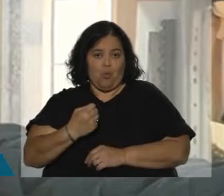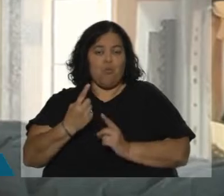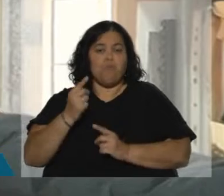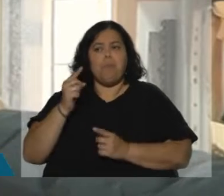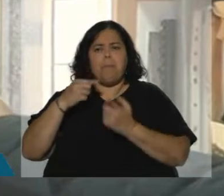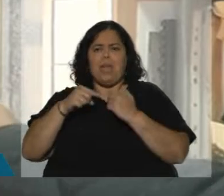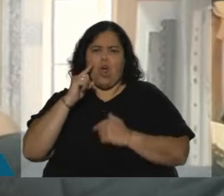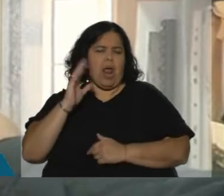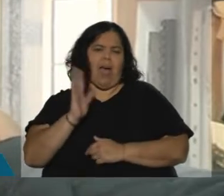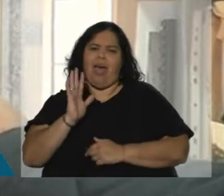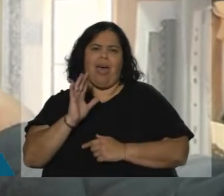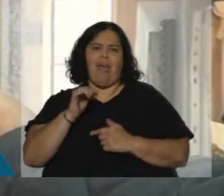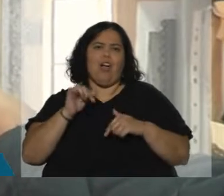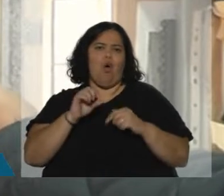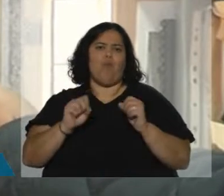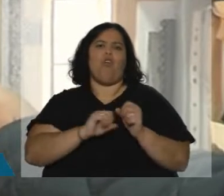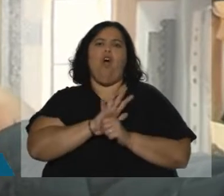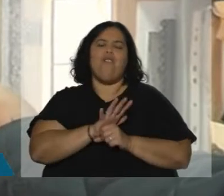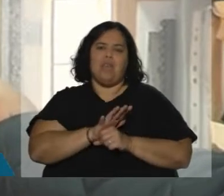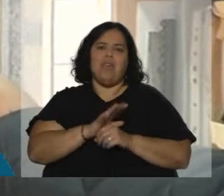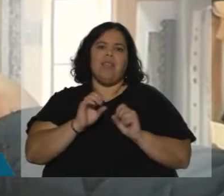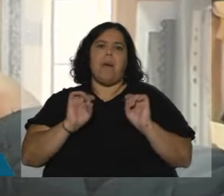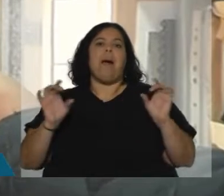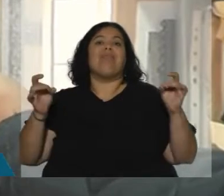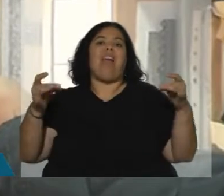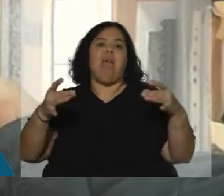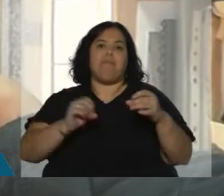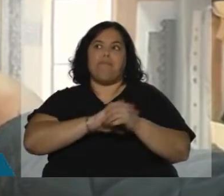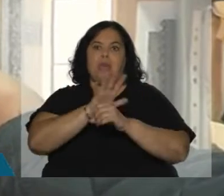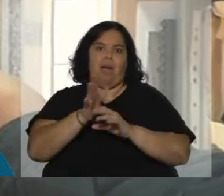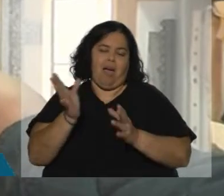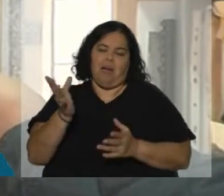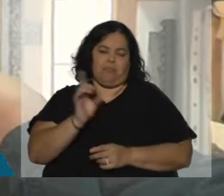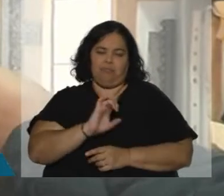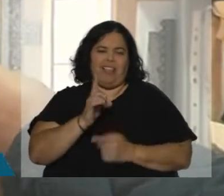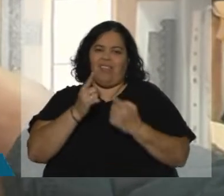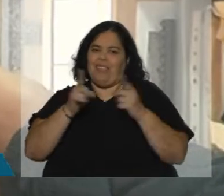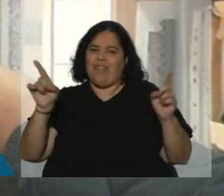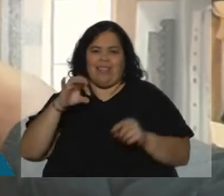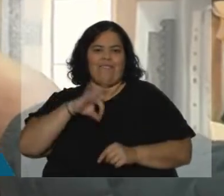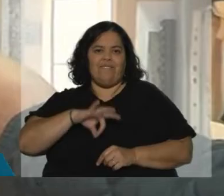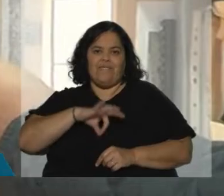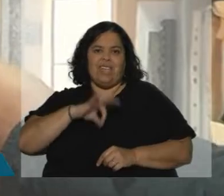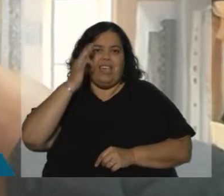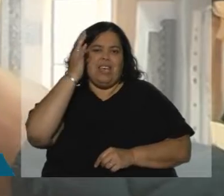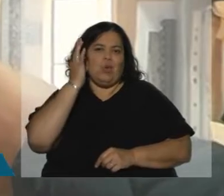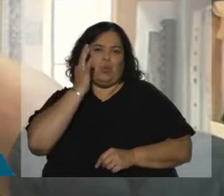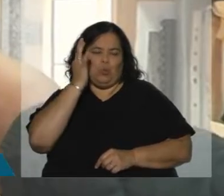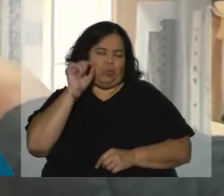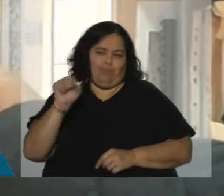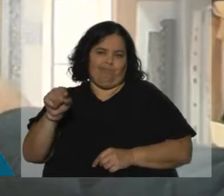la pandemia de sarcos 2 en este caso es un virus con galletitas diferente de lo que es un corral el coronavirus